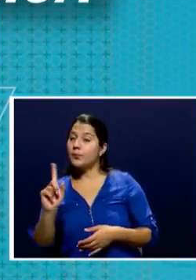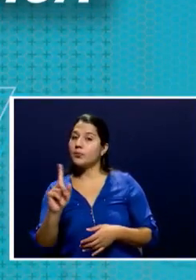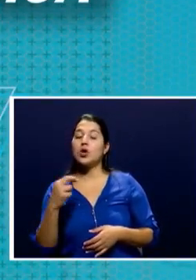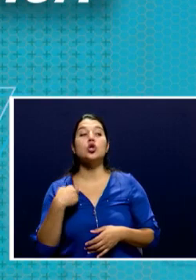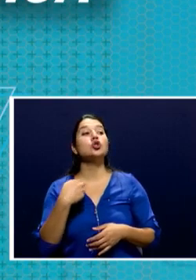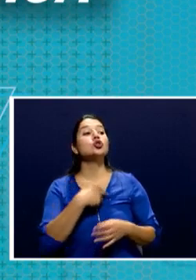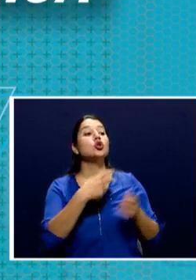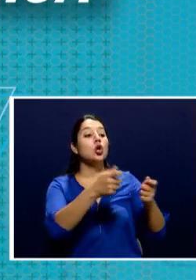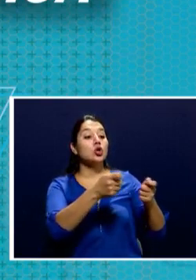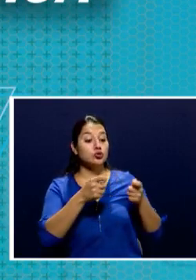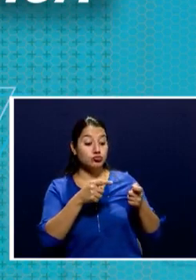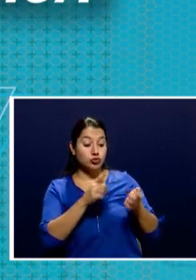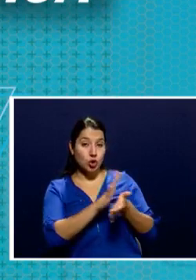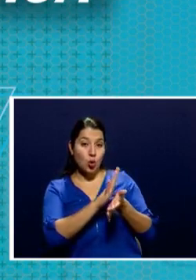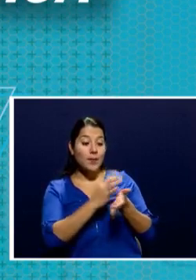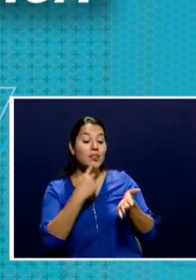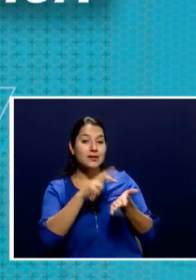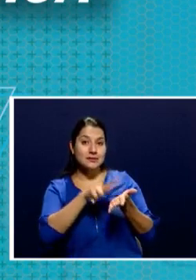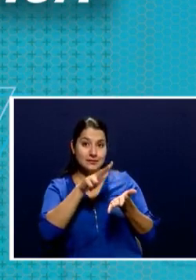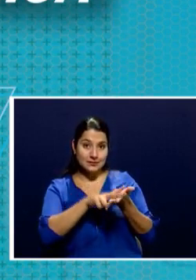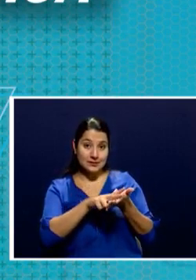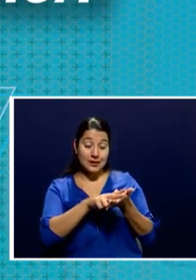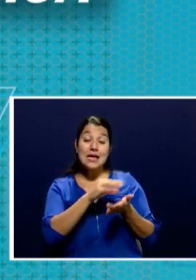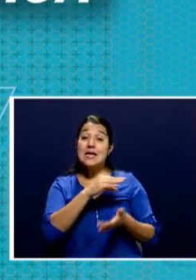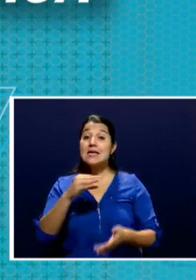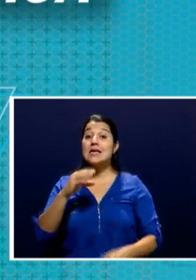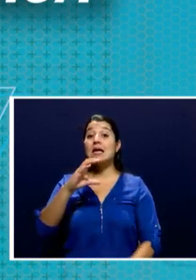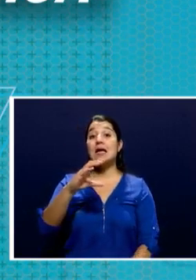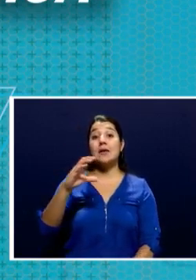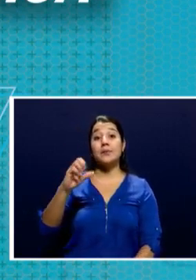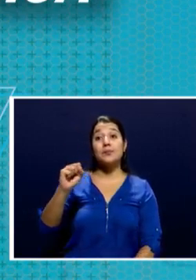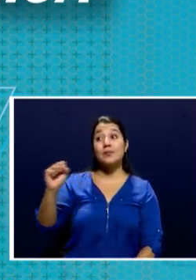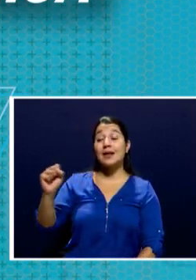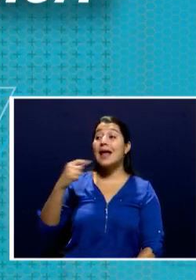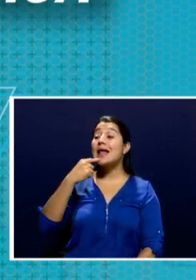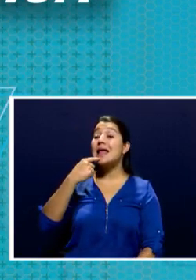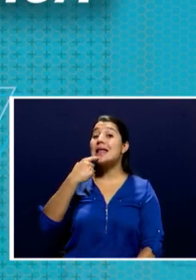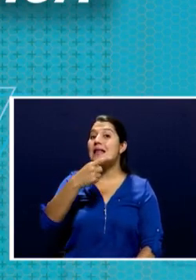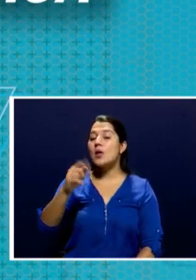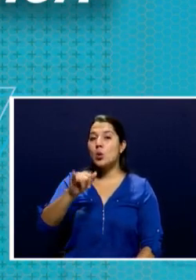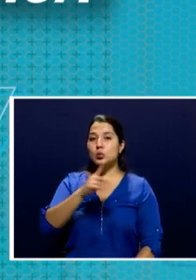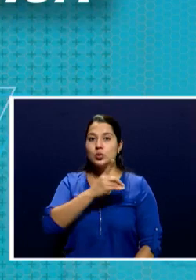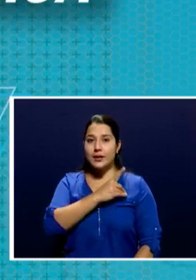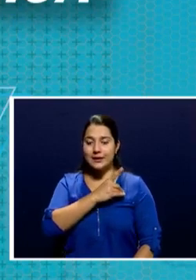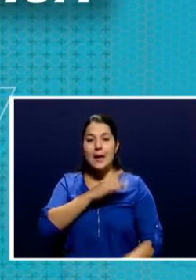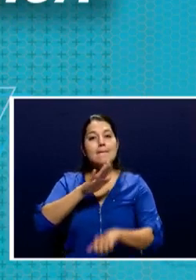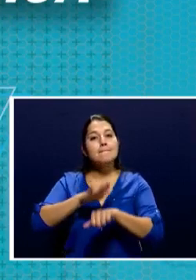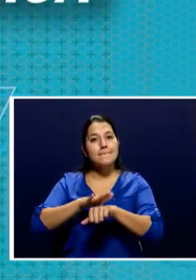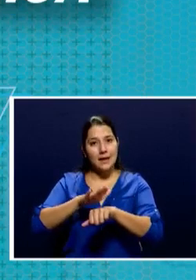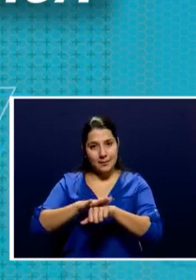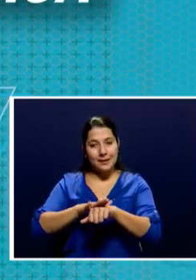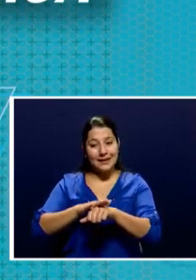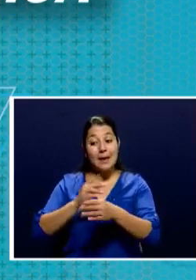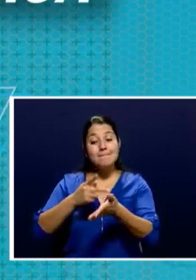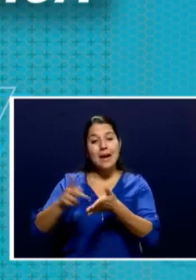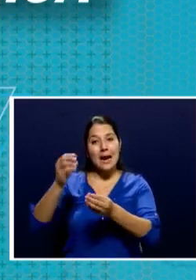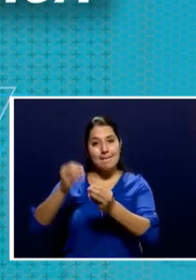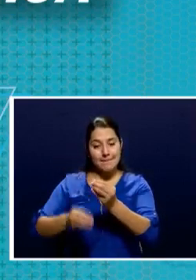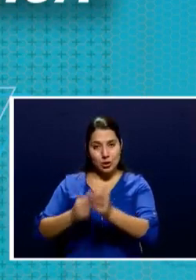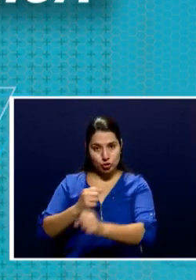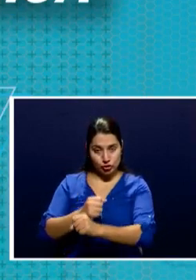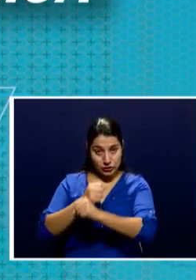Caja emitió un acuerdo en la Junta Directiva que también permite una reducción de la base mínima contributiva. Es también